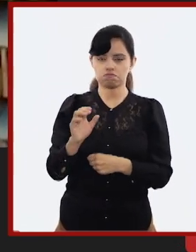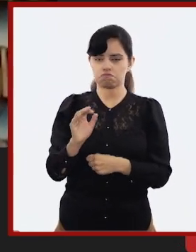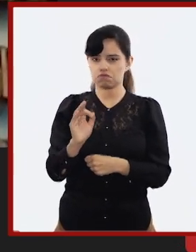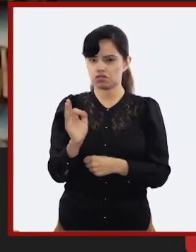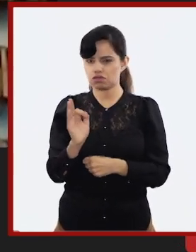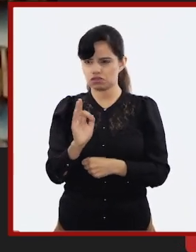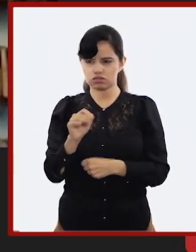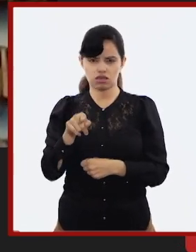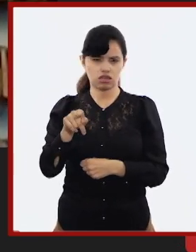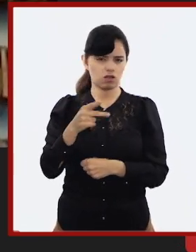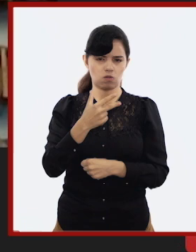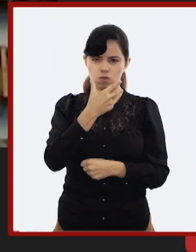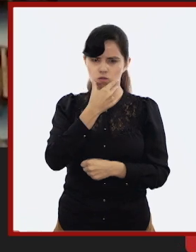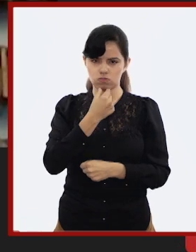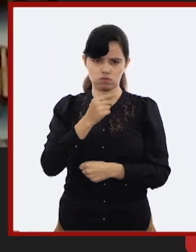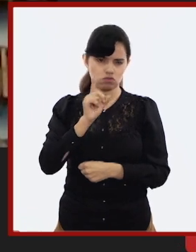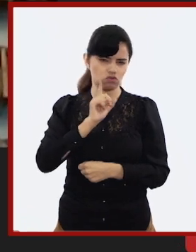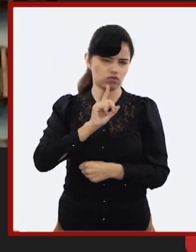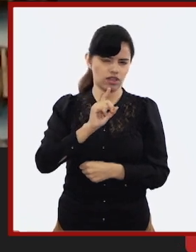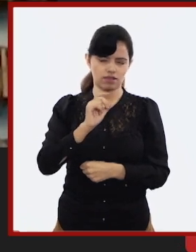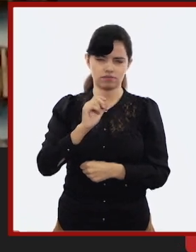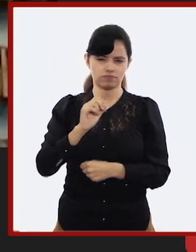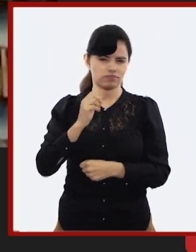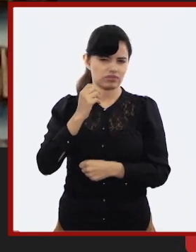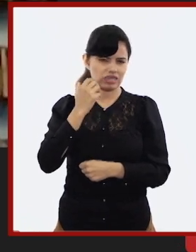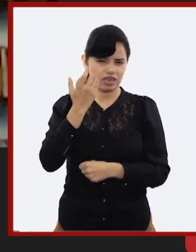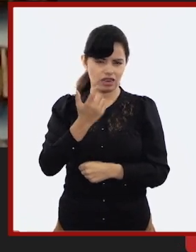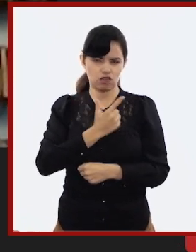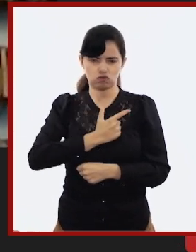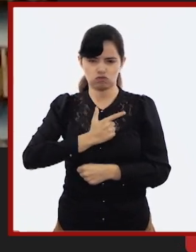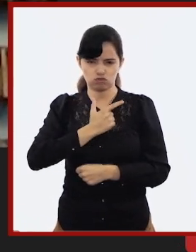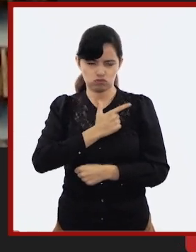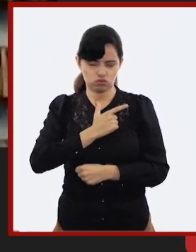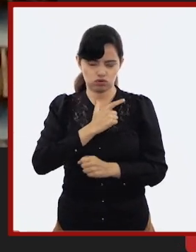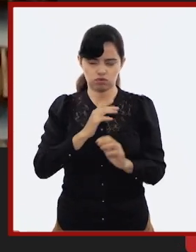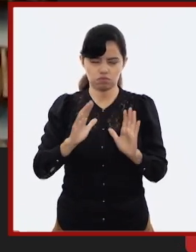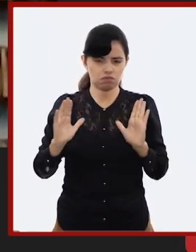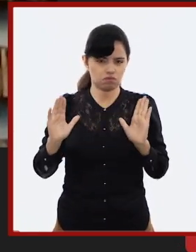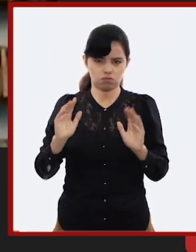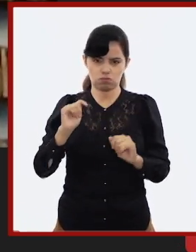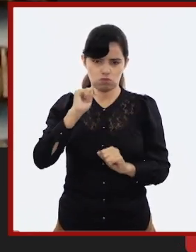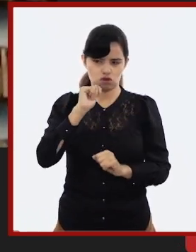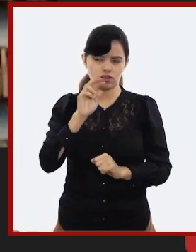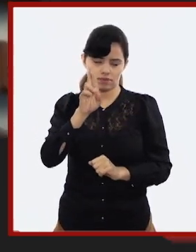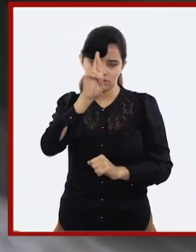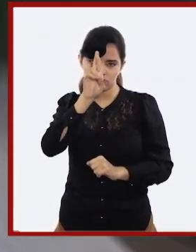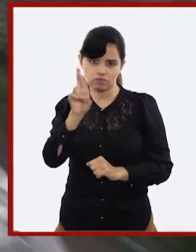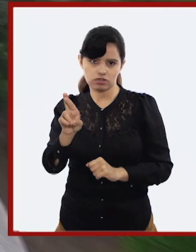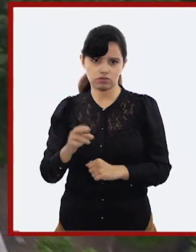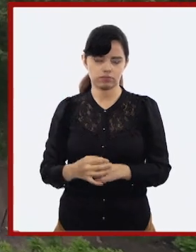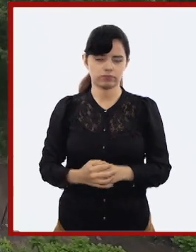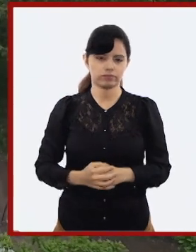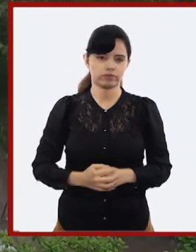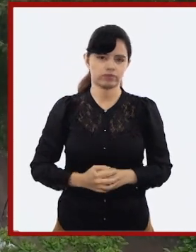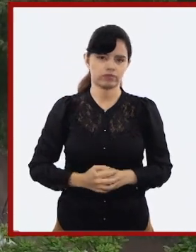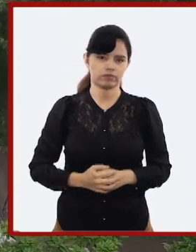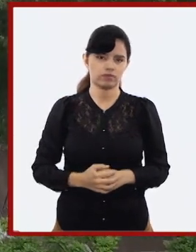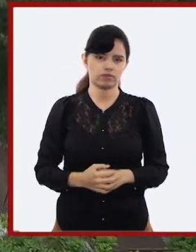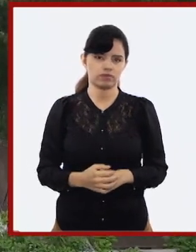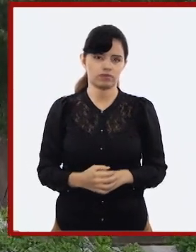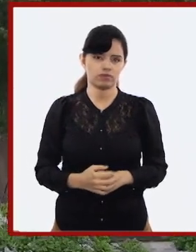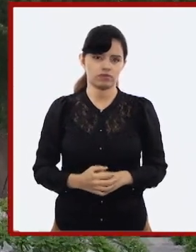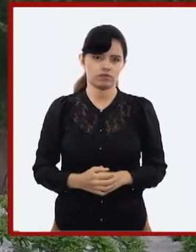independientemente de su sexo, preferencia sexual o cualquier otra condición.